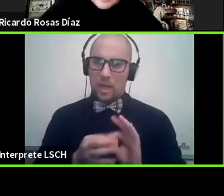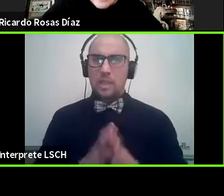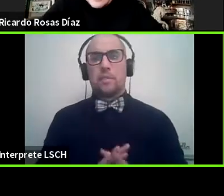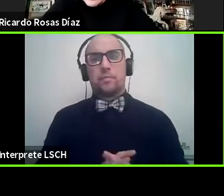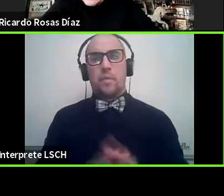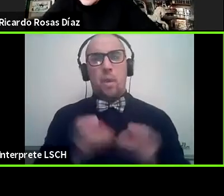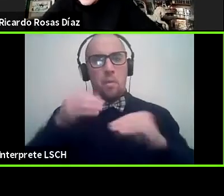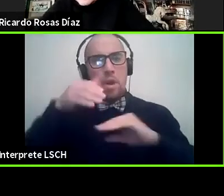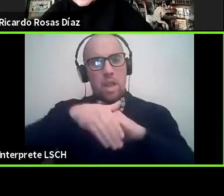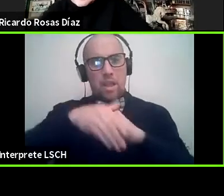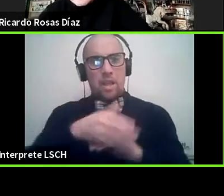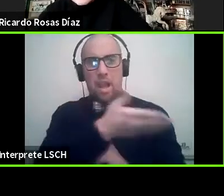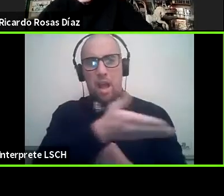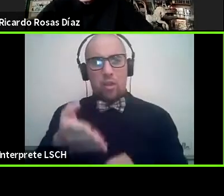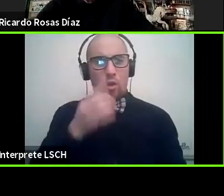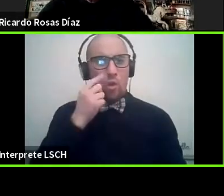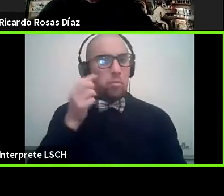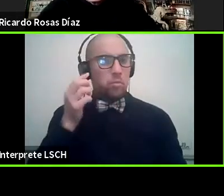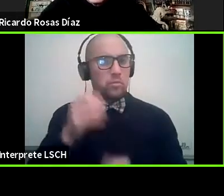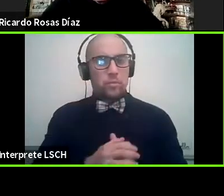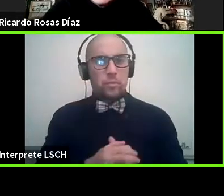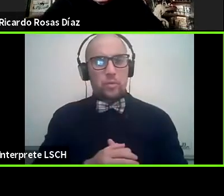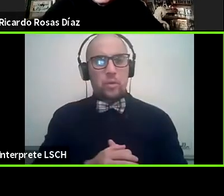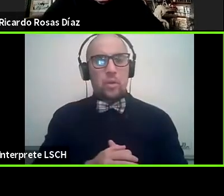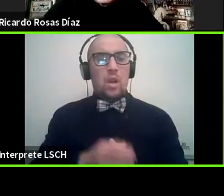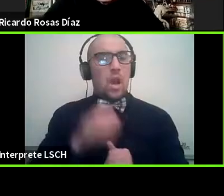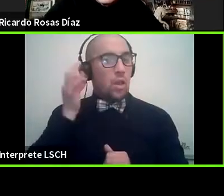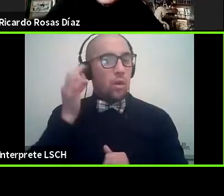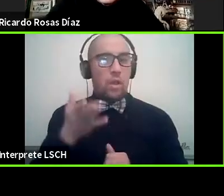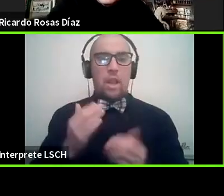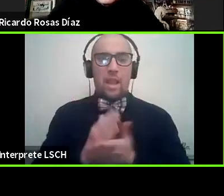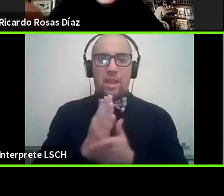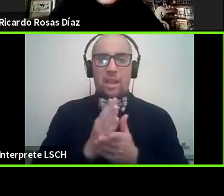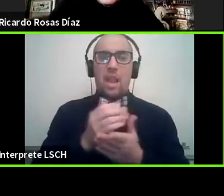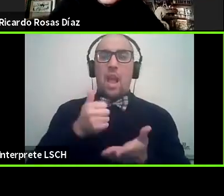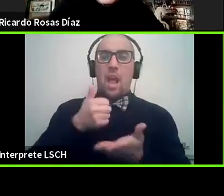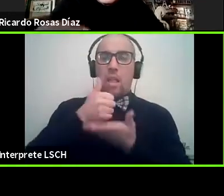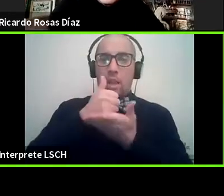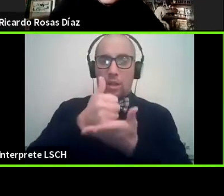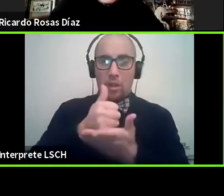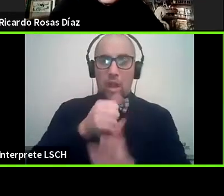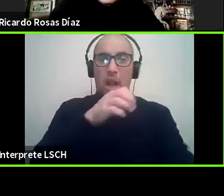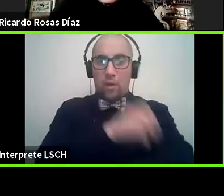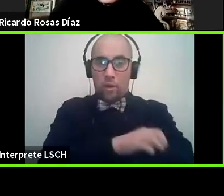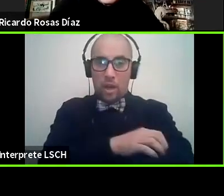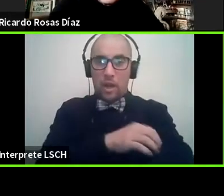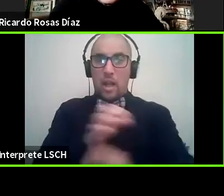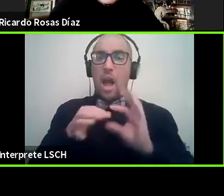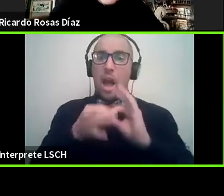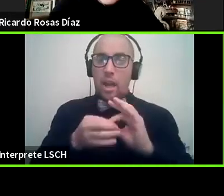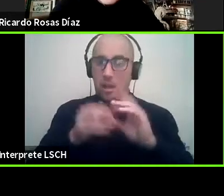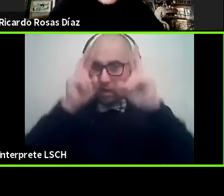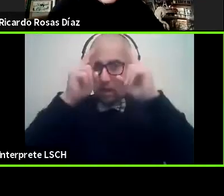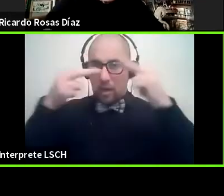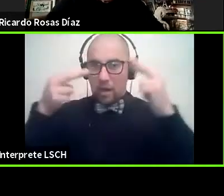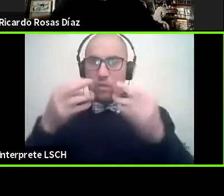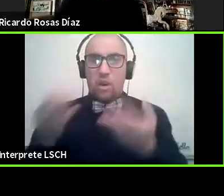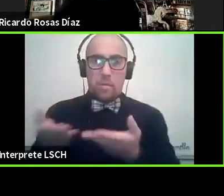Buenas tardes a todas. En nombre de nuestra directora regional, quiero agradecer la invitación, especialmente a Ricardo